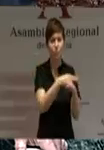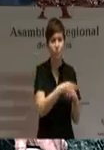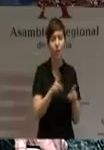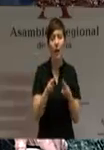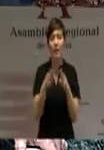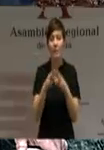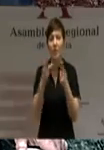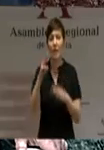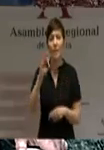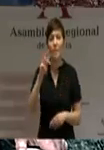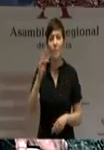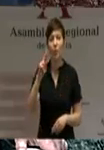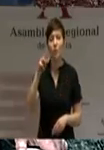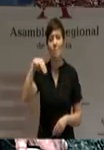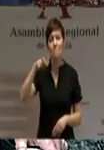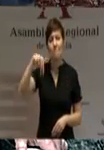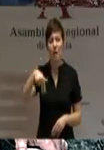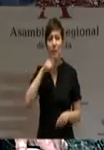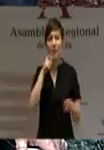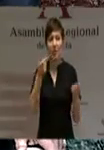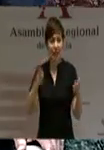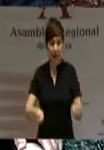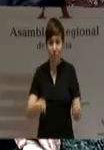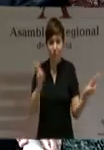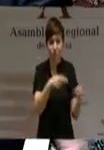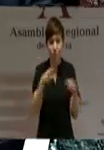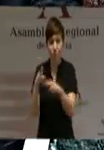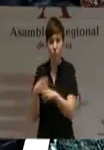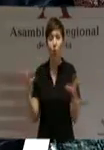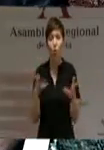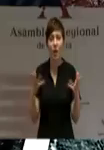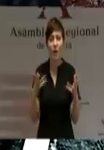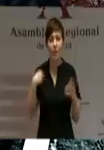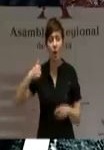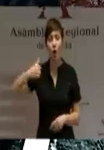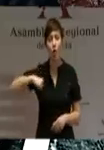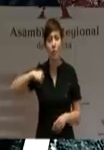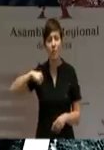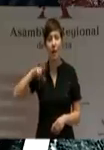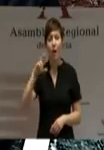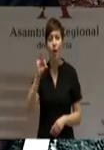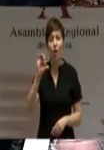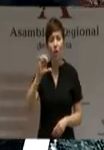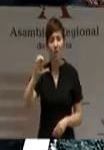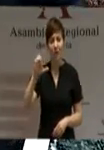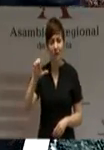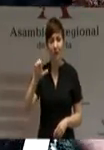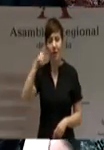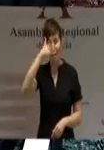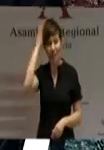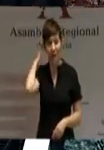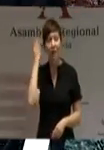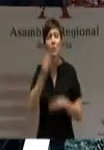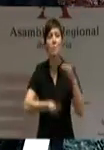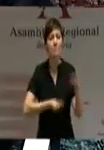otros lugares que fueron cerrados? ¿Qué piensa hacer con el Rosel, que ni siquiera mencionó ayer? ¿Cómo piensa abordar los